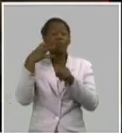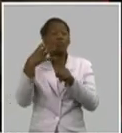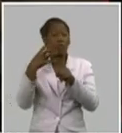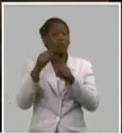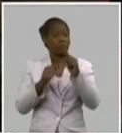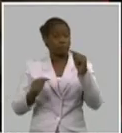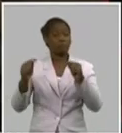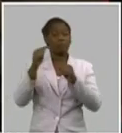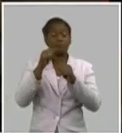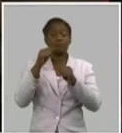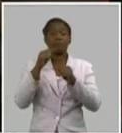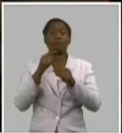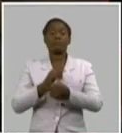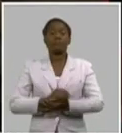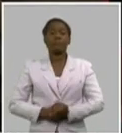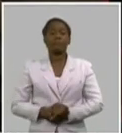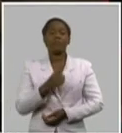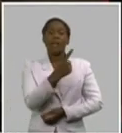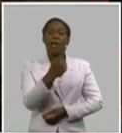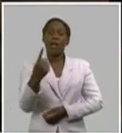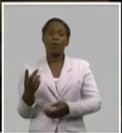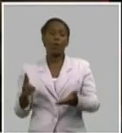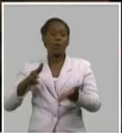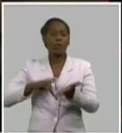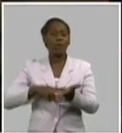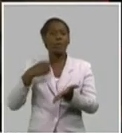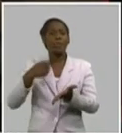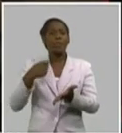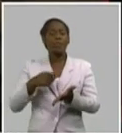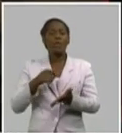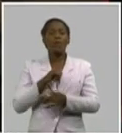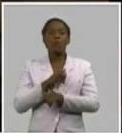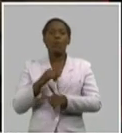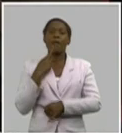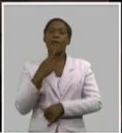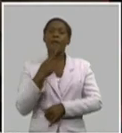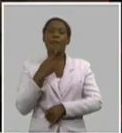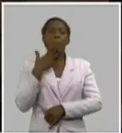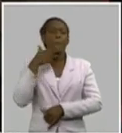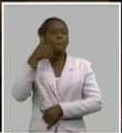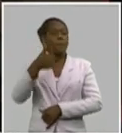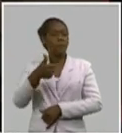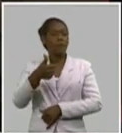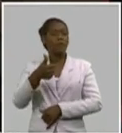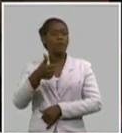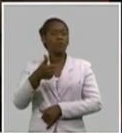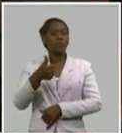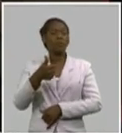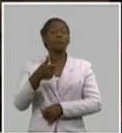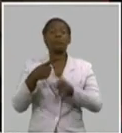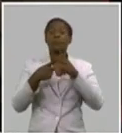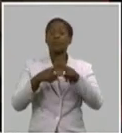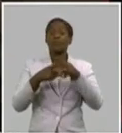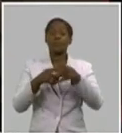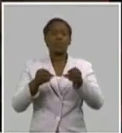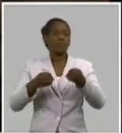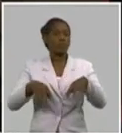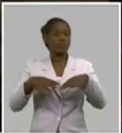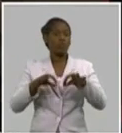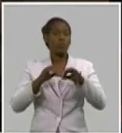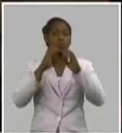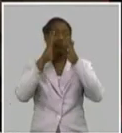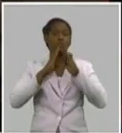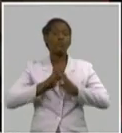cuidado. Y que cada uno de los militantes tiene que responder enfrentando todas las acciones subversivas que a través de las redes